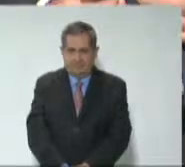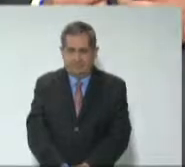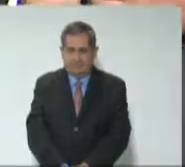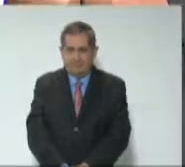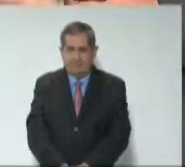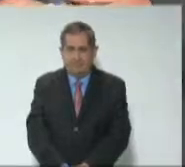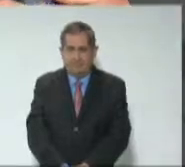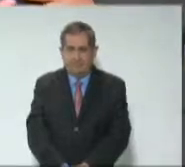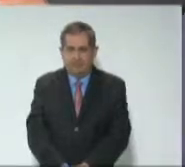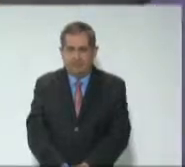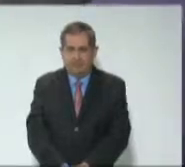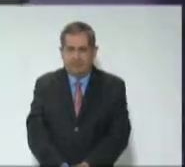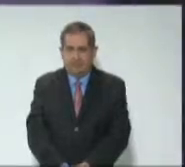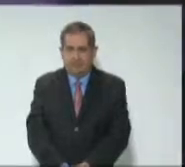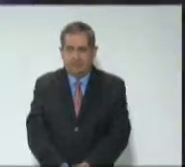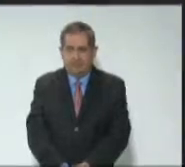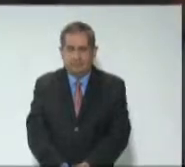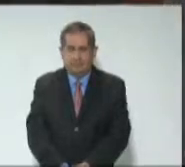gracias